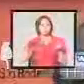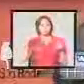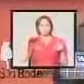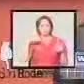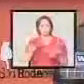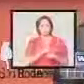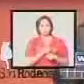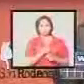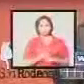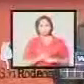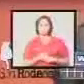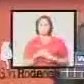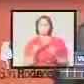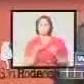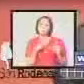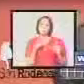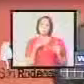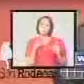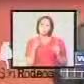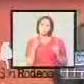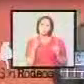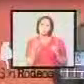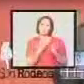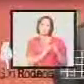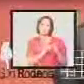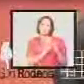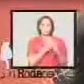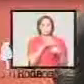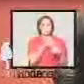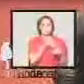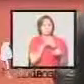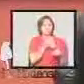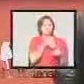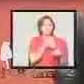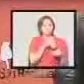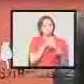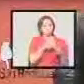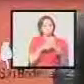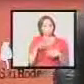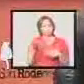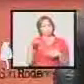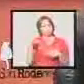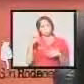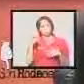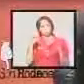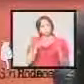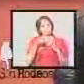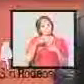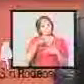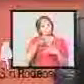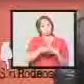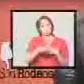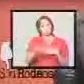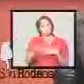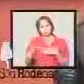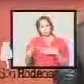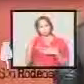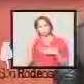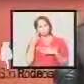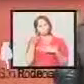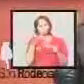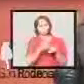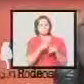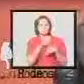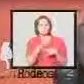laboraba, pero va a retirar los ahorros, que son como 780 mil colones, y resulta ser de que le